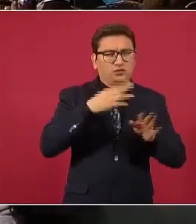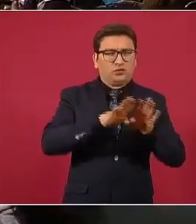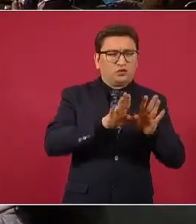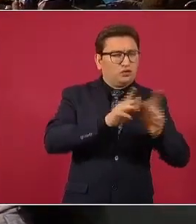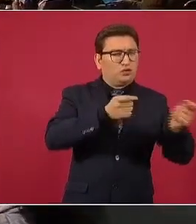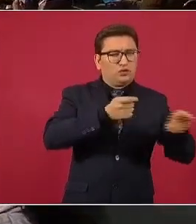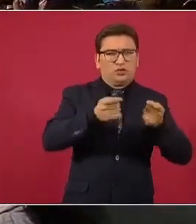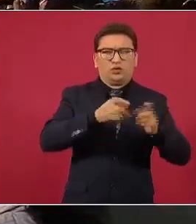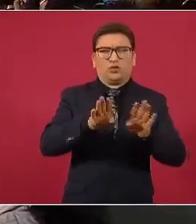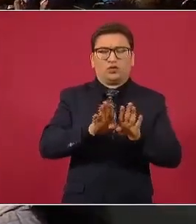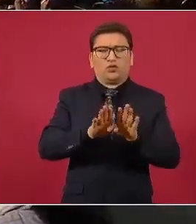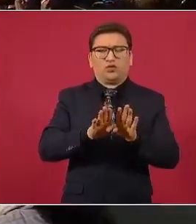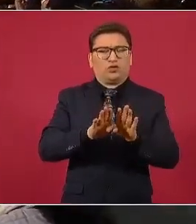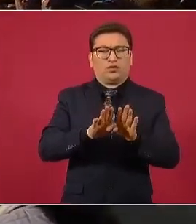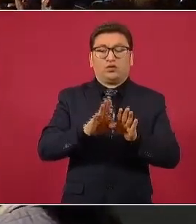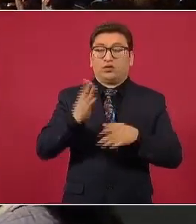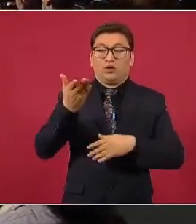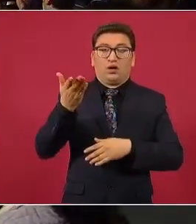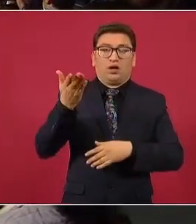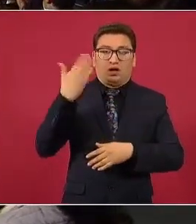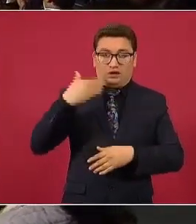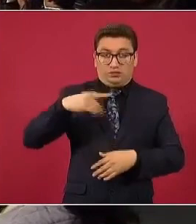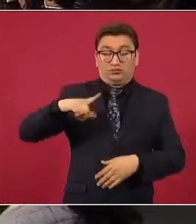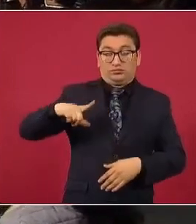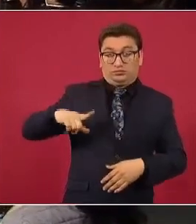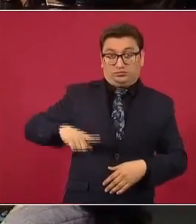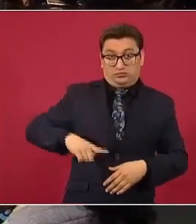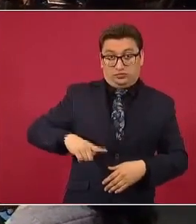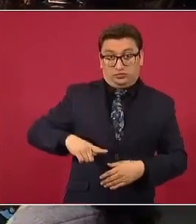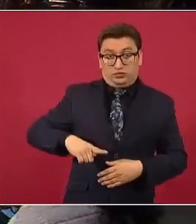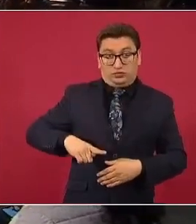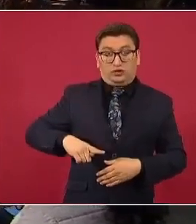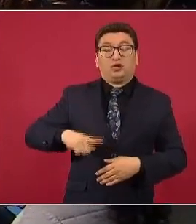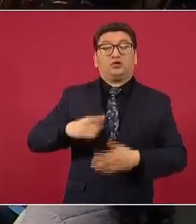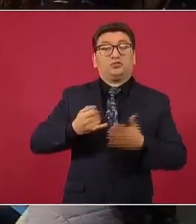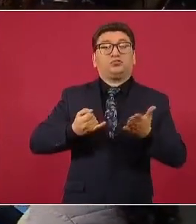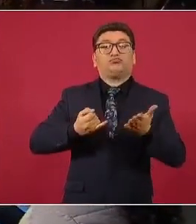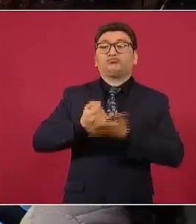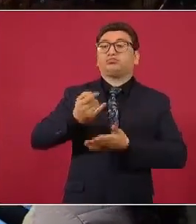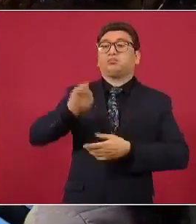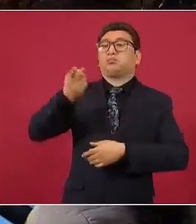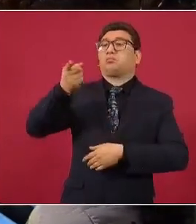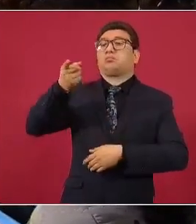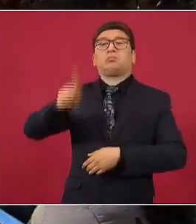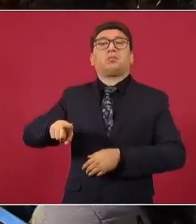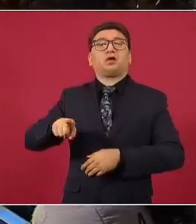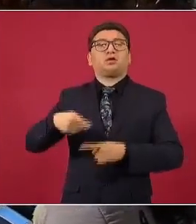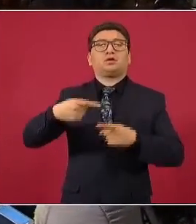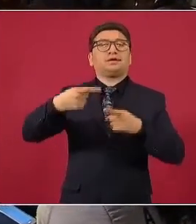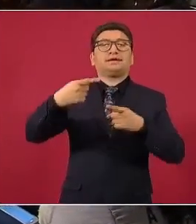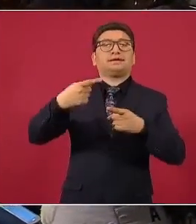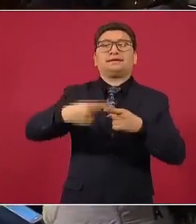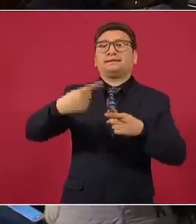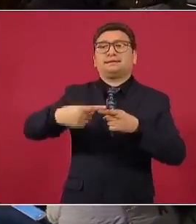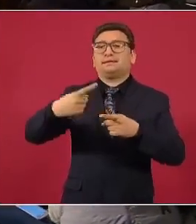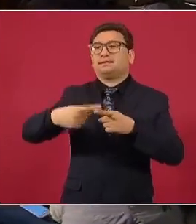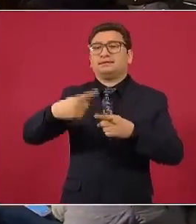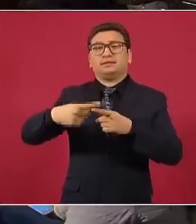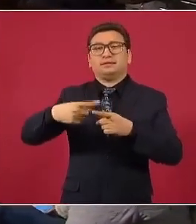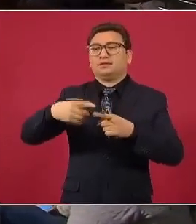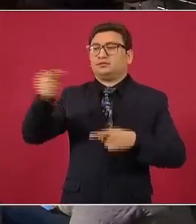cómo desde el gobierno se decidía quién iba a ser el dirigente